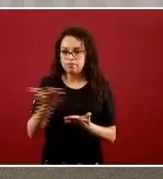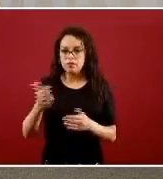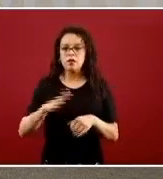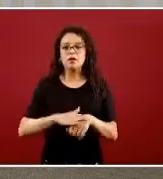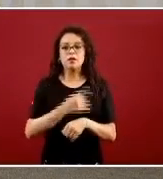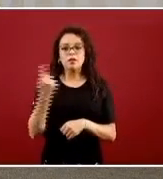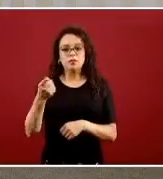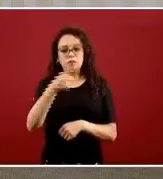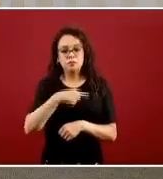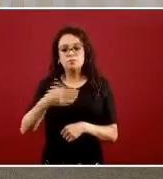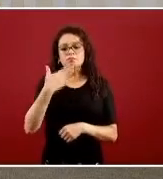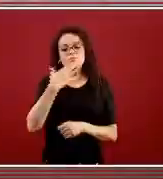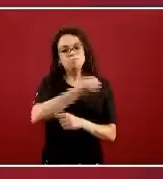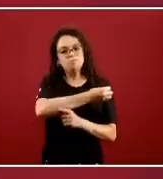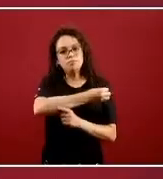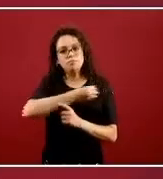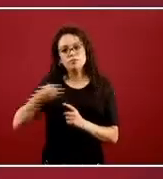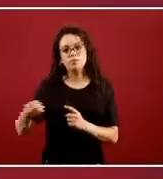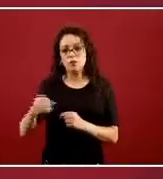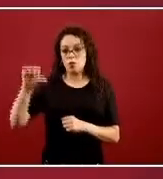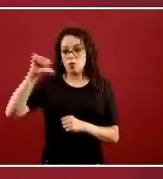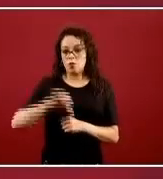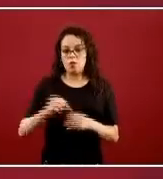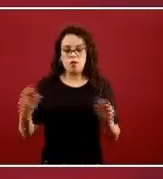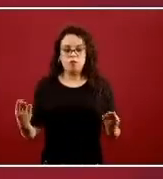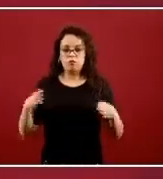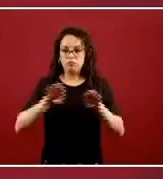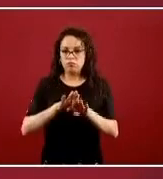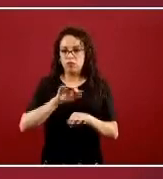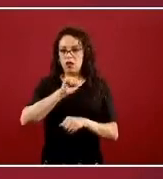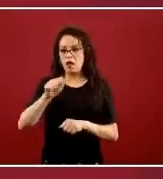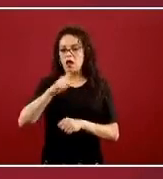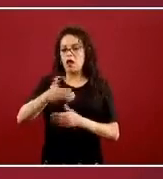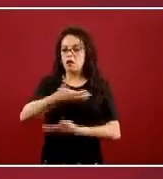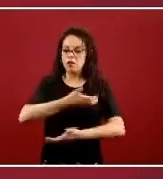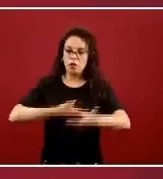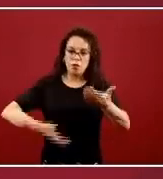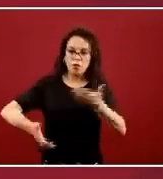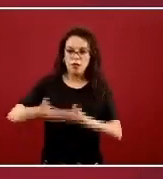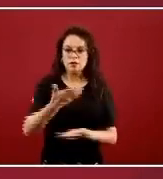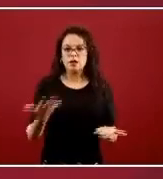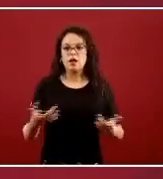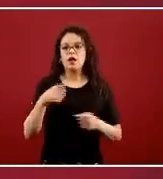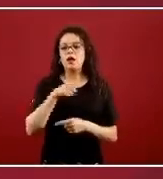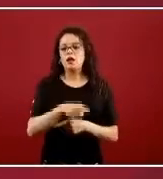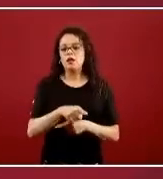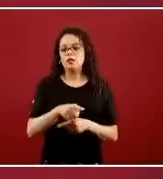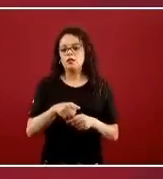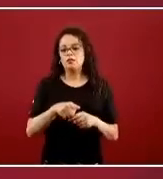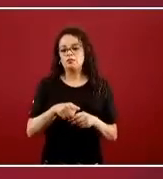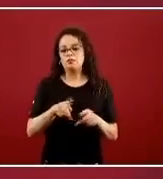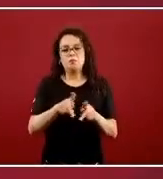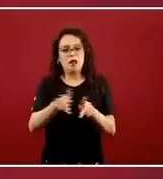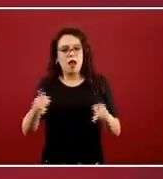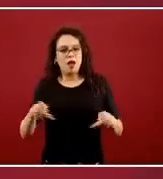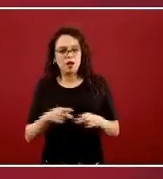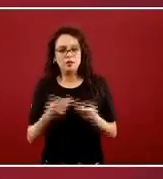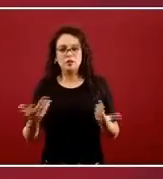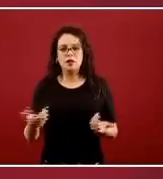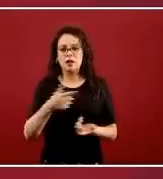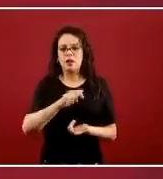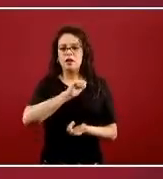muy disciplinadamente hoy cerraron todos los centros comerciales, los restaurantes, todos los giros comerciales que el gobierno de la Ciudad de